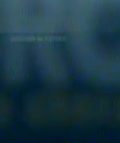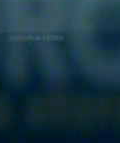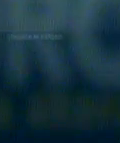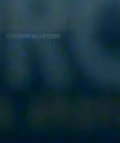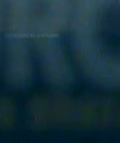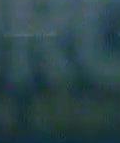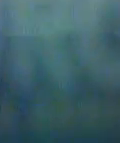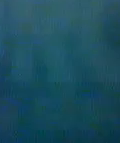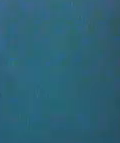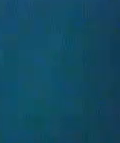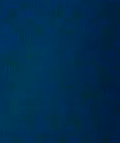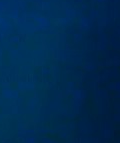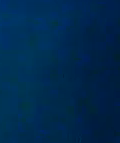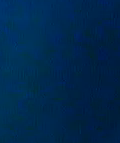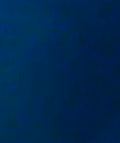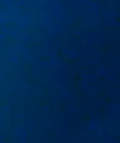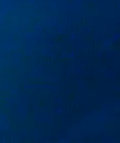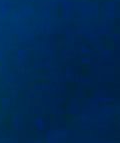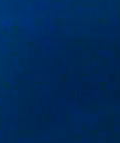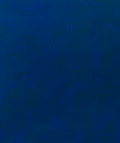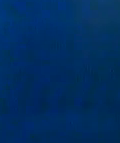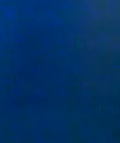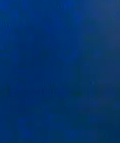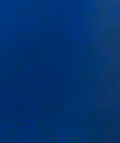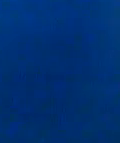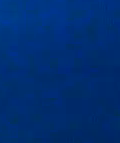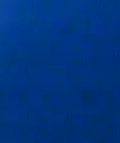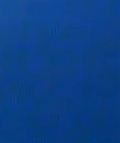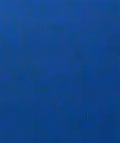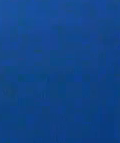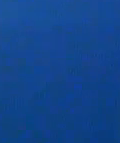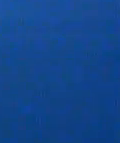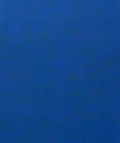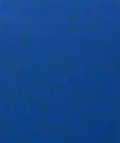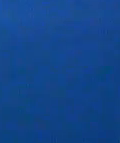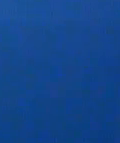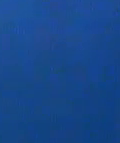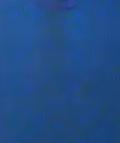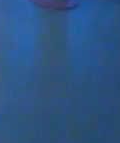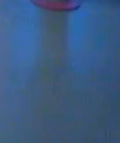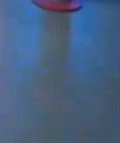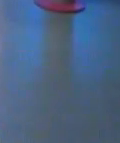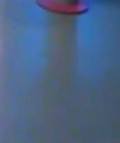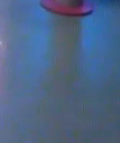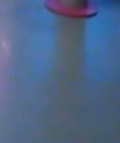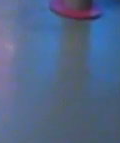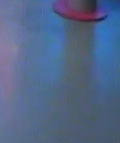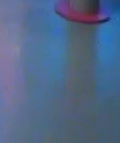Thank you.